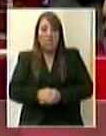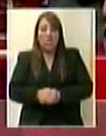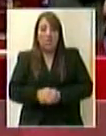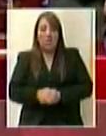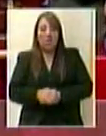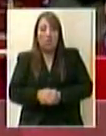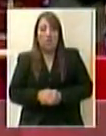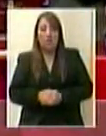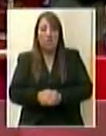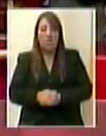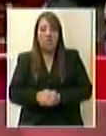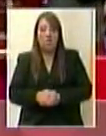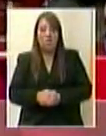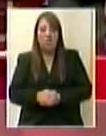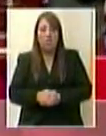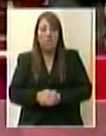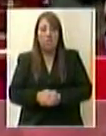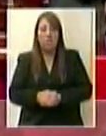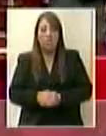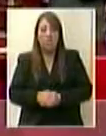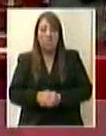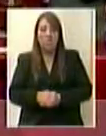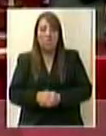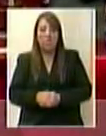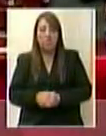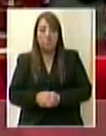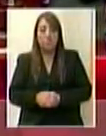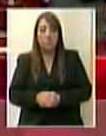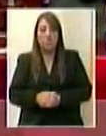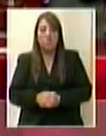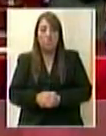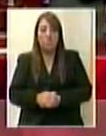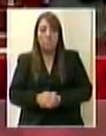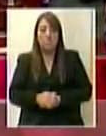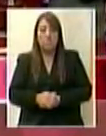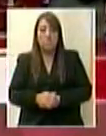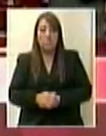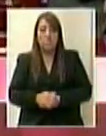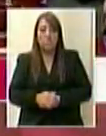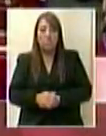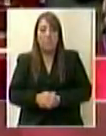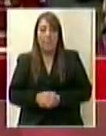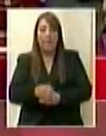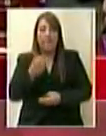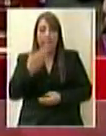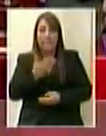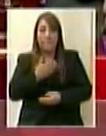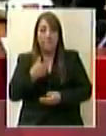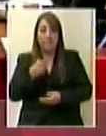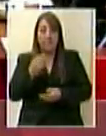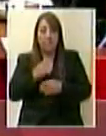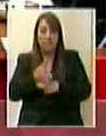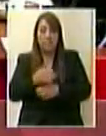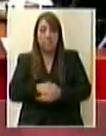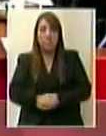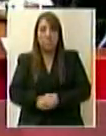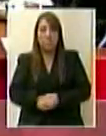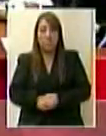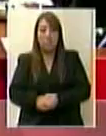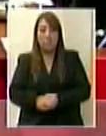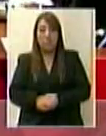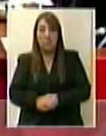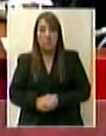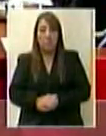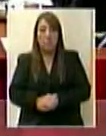tiene 3 minutos señor ministro Gracias presidente por su intermedio